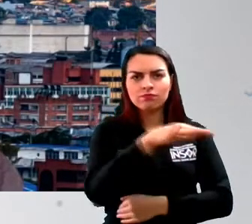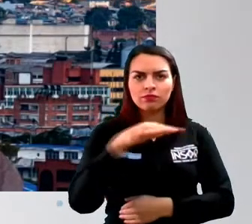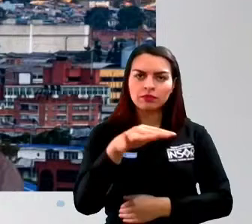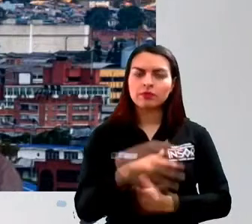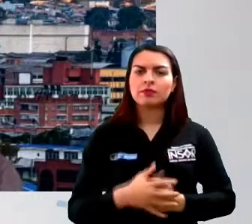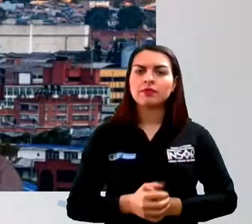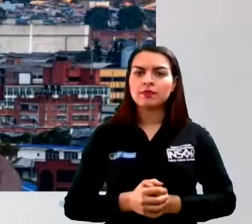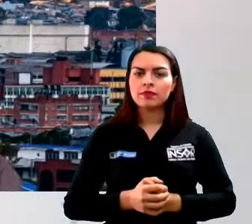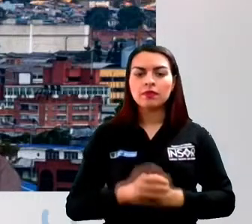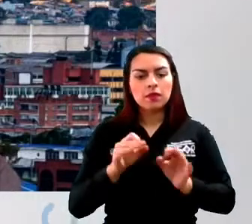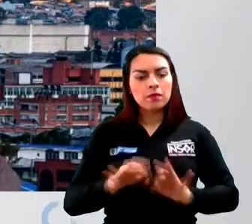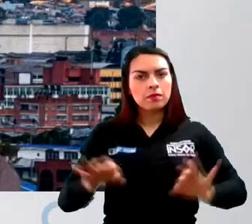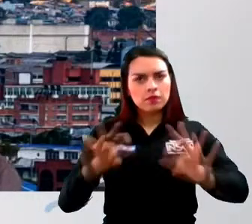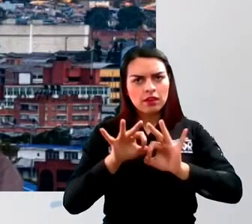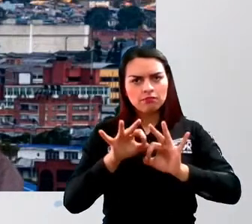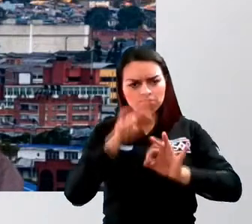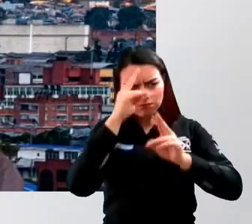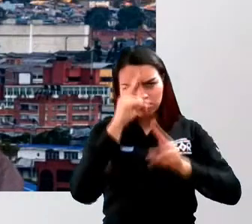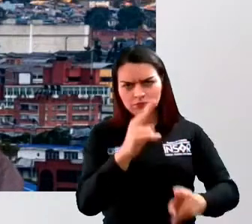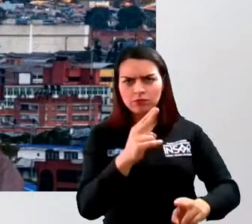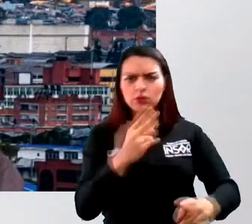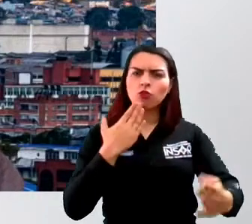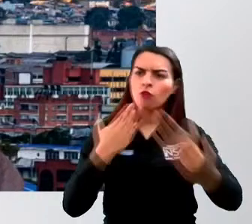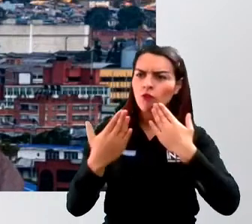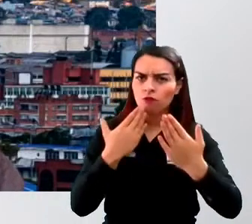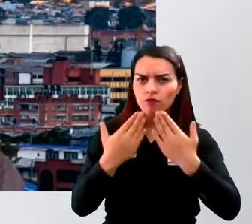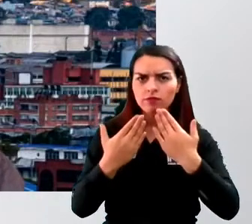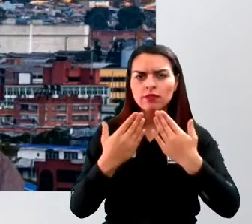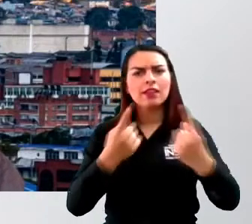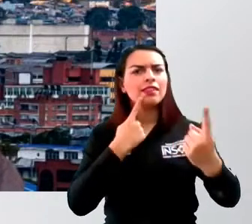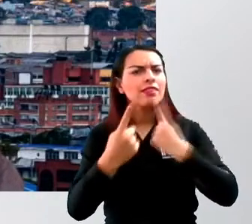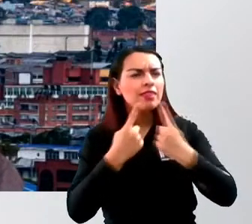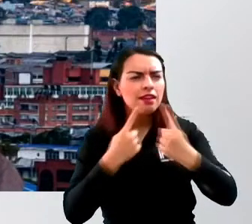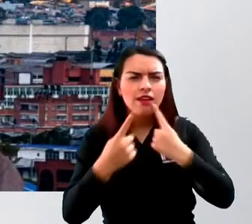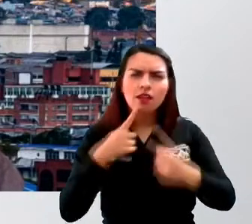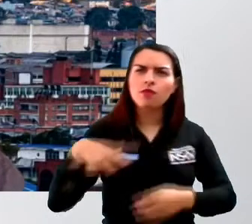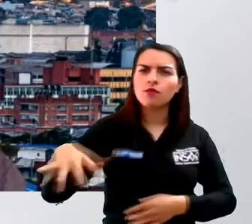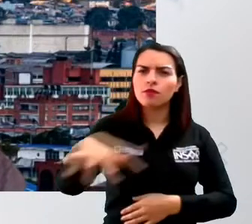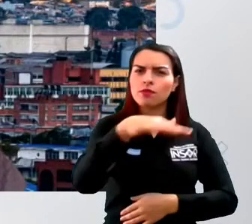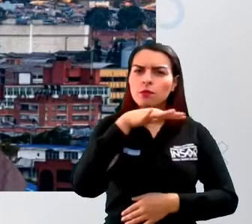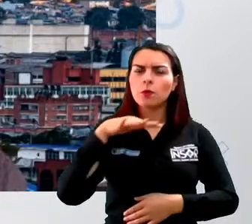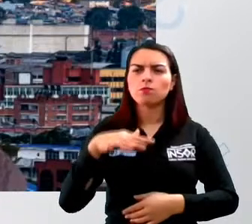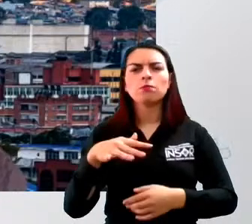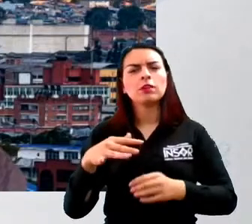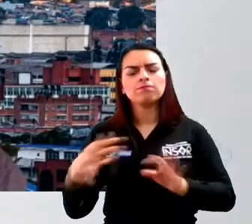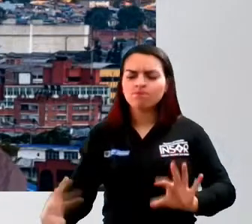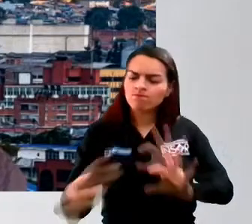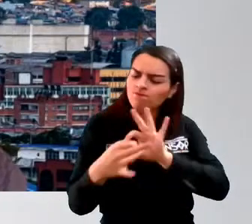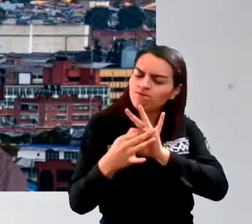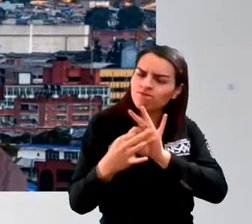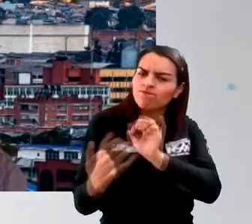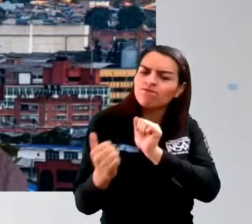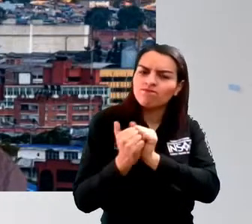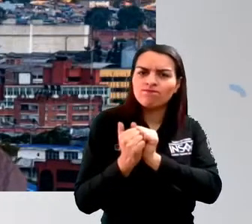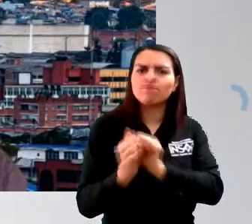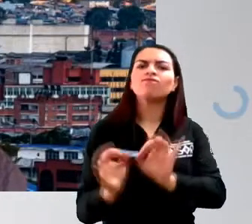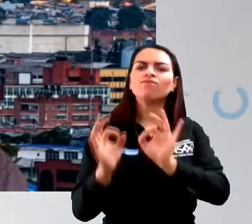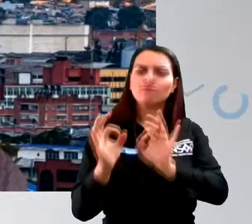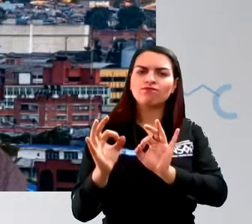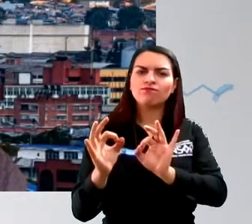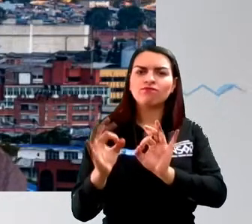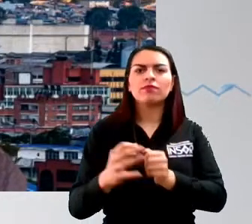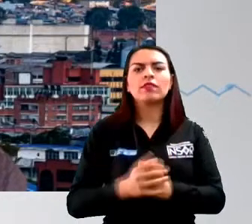el respeto, la confianza, el diálogo, la empatía. Comienzan a ampliarse, digamos,